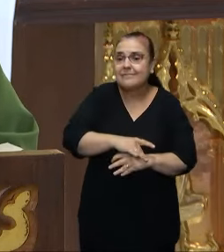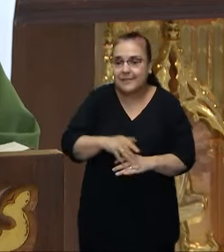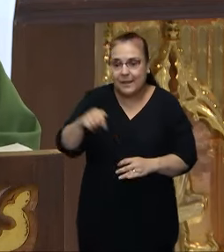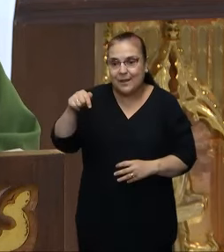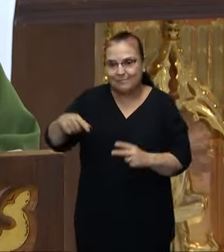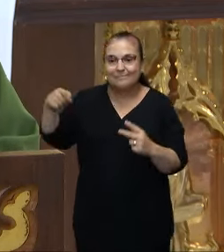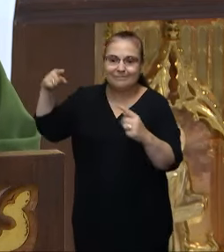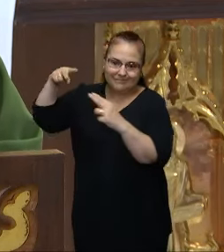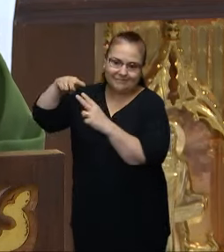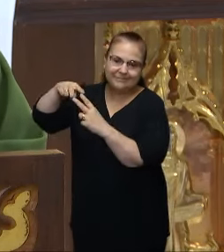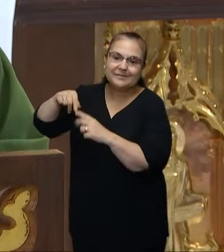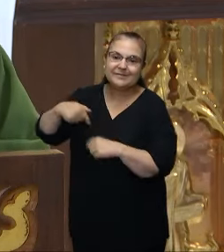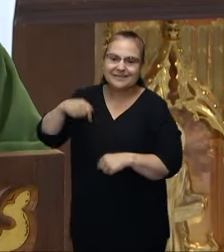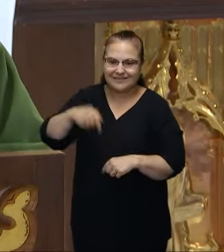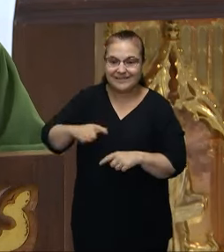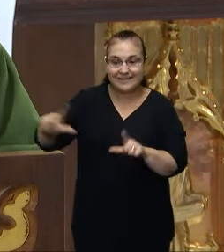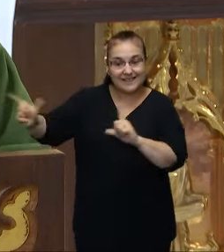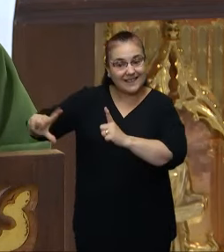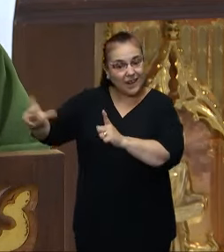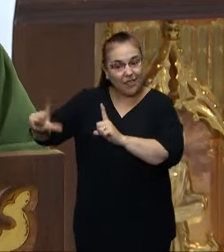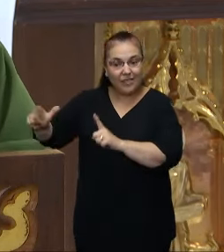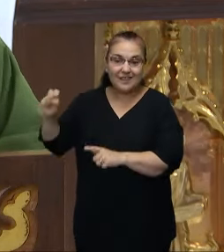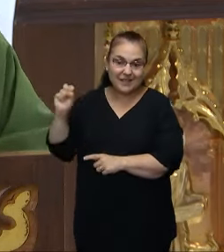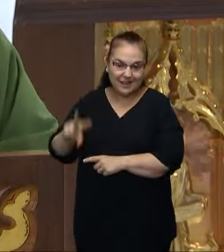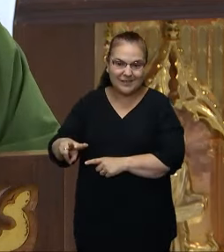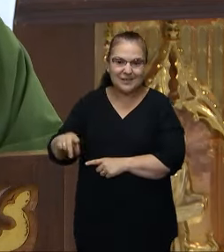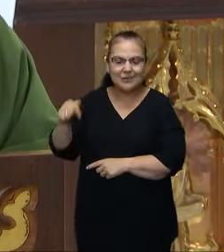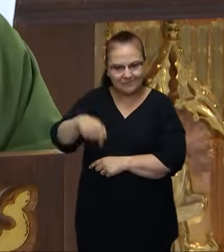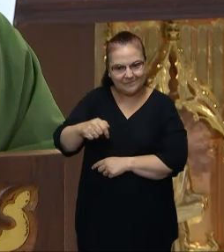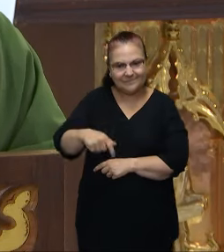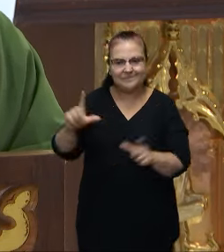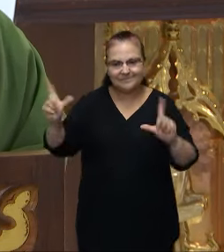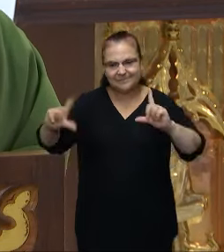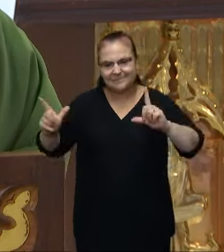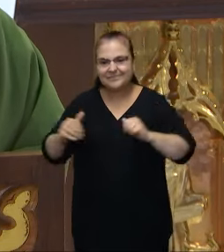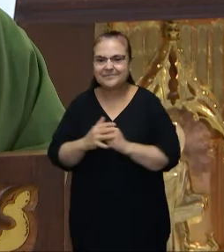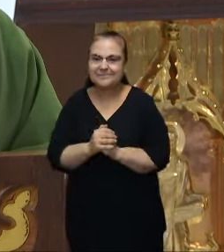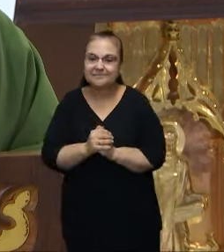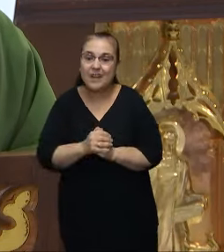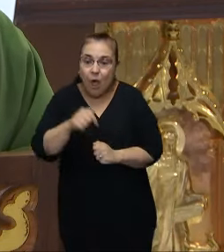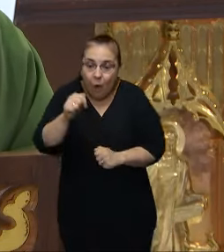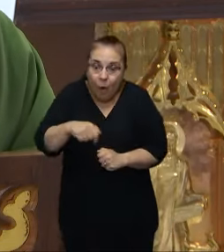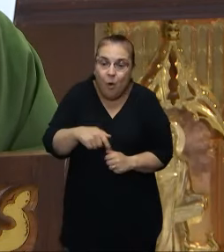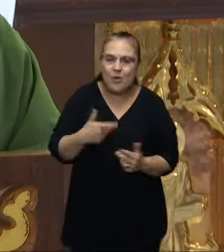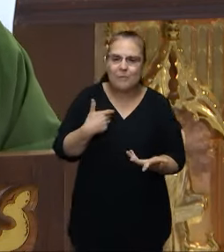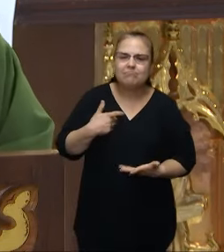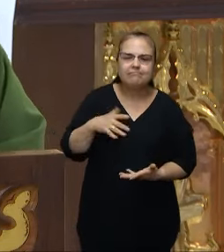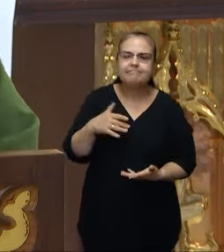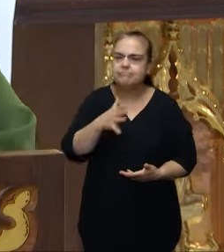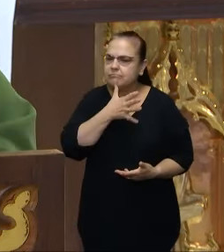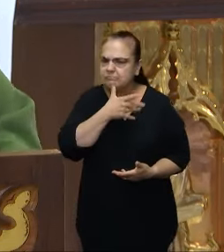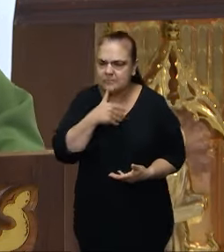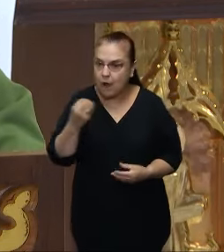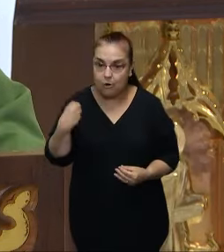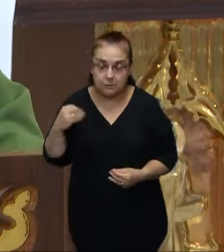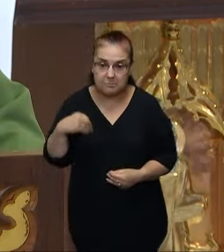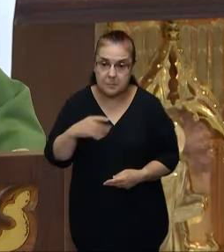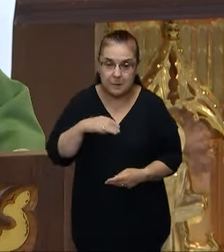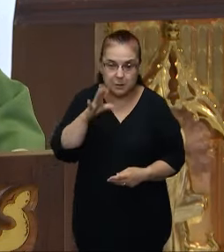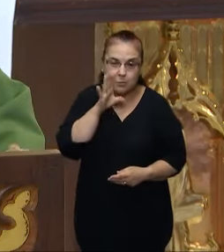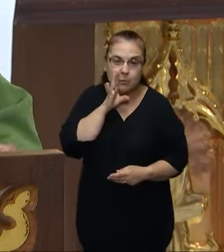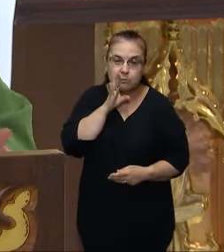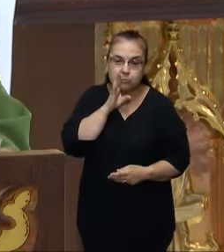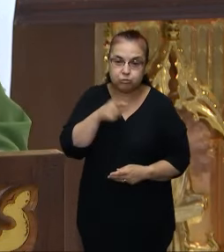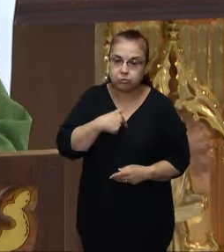eucaristía por por 13 televisión hoy acabamos de escuchar una palabra de